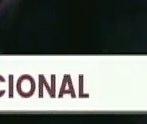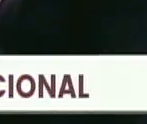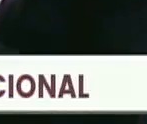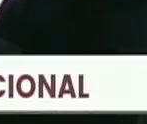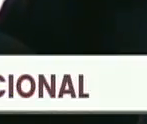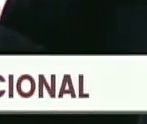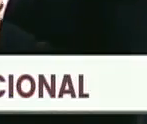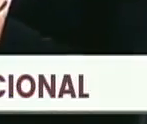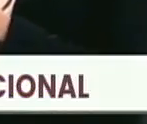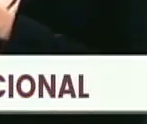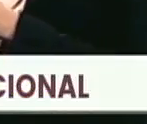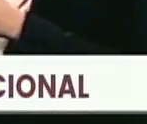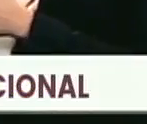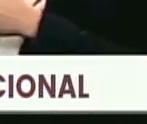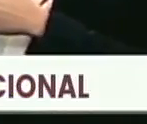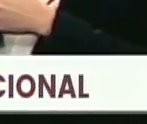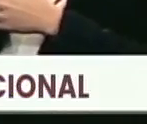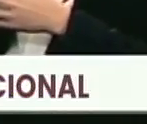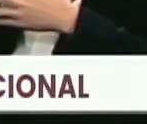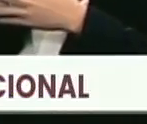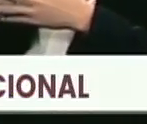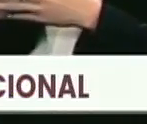medios